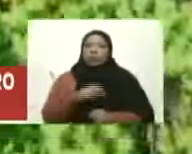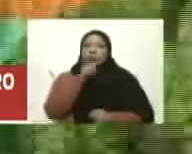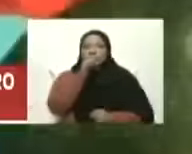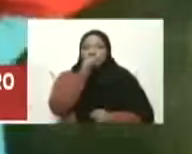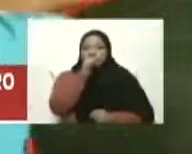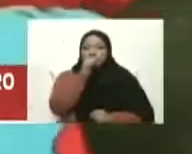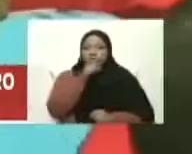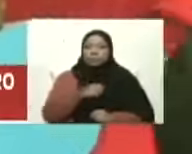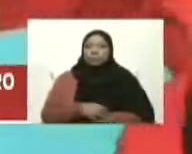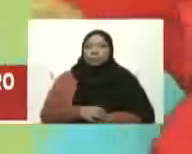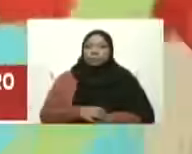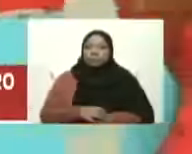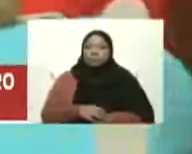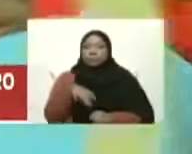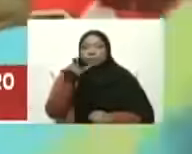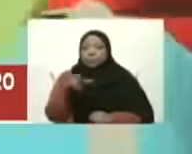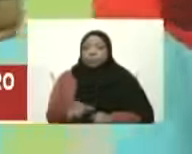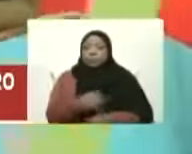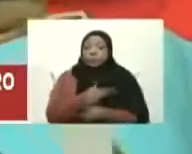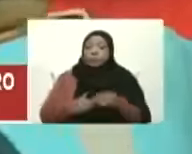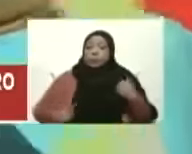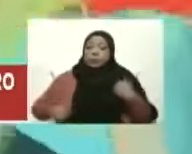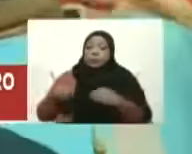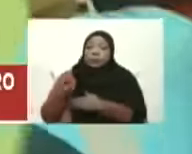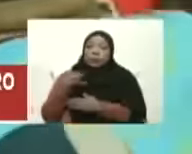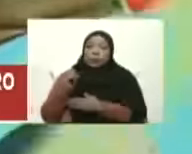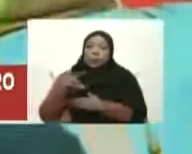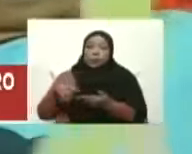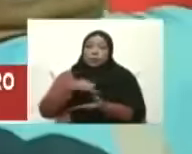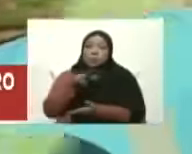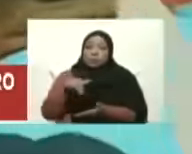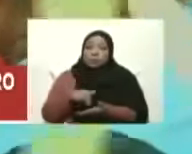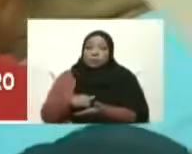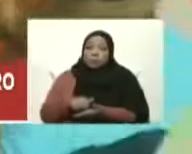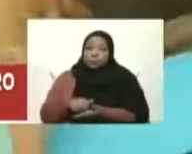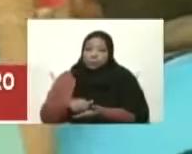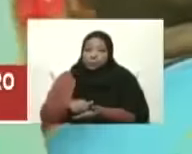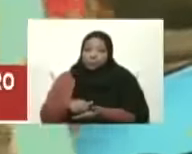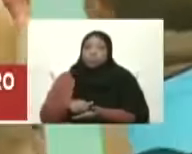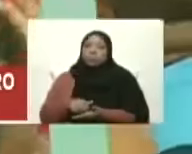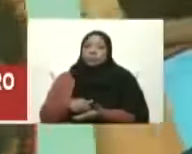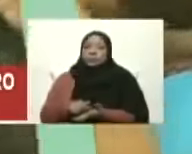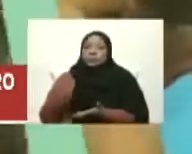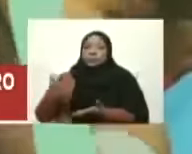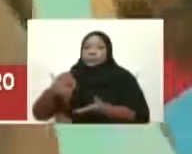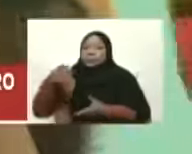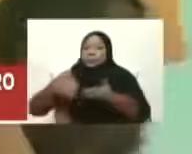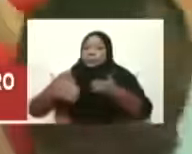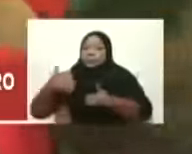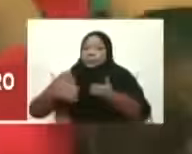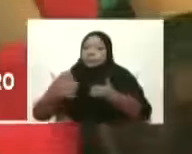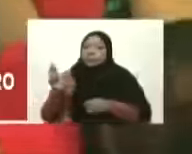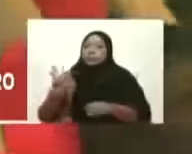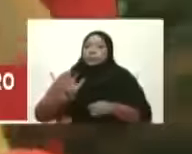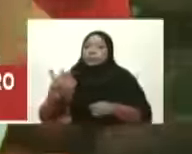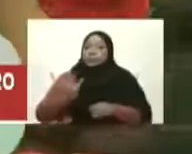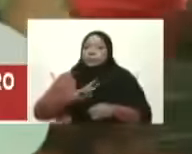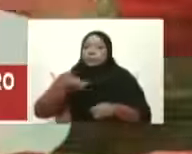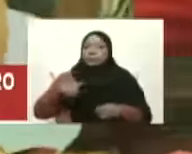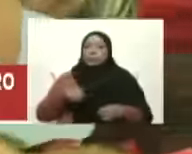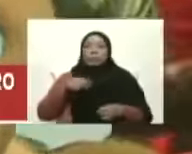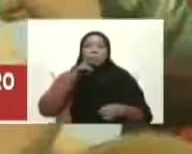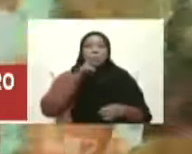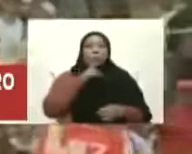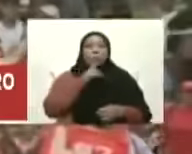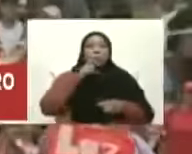quien precisamente forma parte de este trabajo, de este comando de campaña, junto a Delcy Rodríguez. Venezuela Nuestra es el nombre del